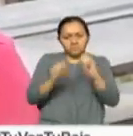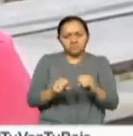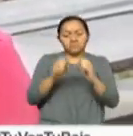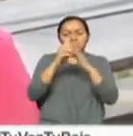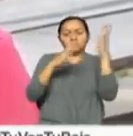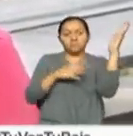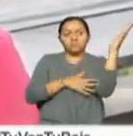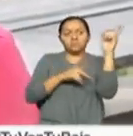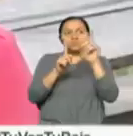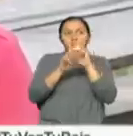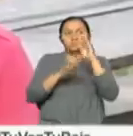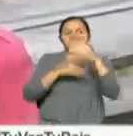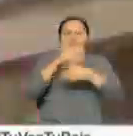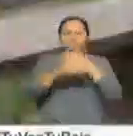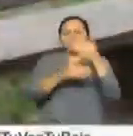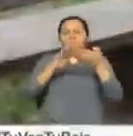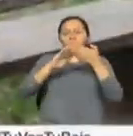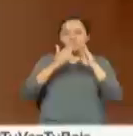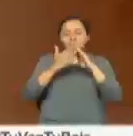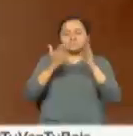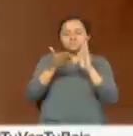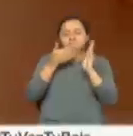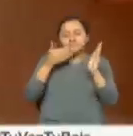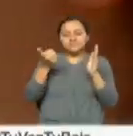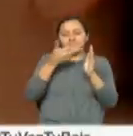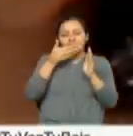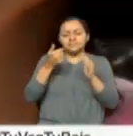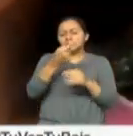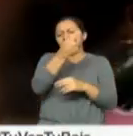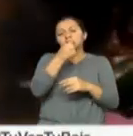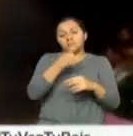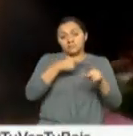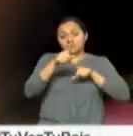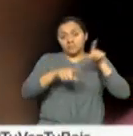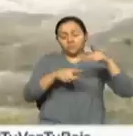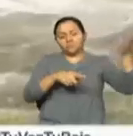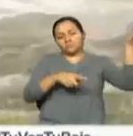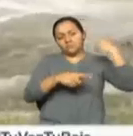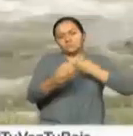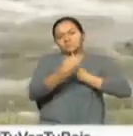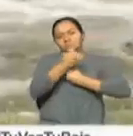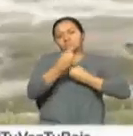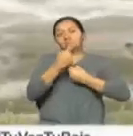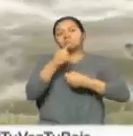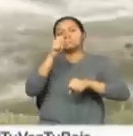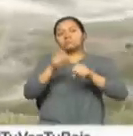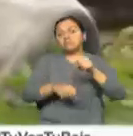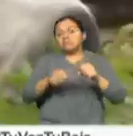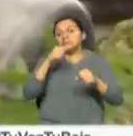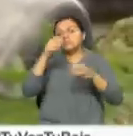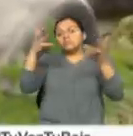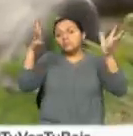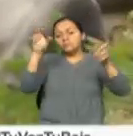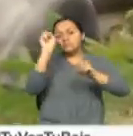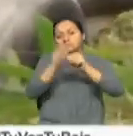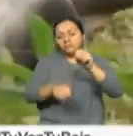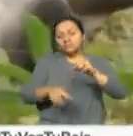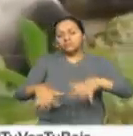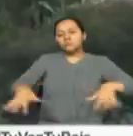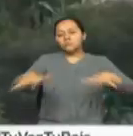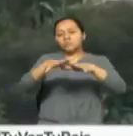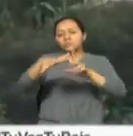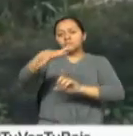proyectos que va a lanzar a la comunidad, como aquí nos venían a decir que nos va a contaminar mucho el agua, el suelo, el